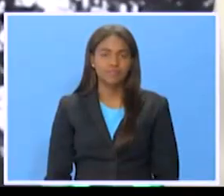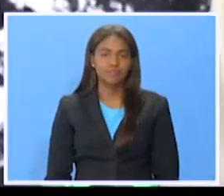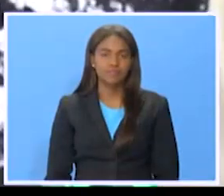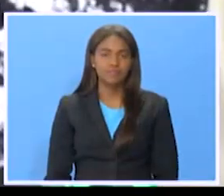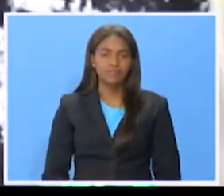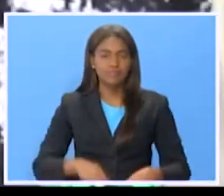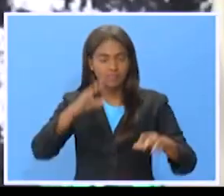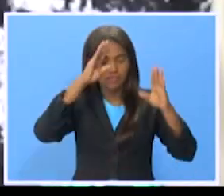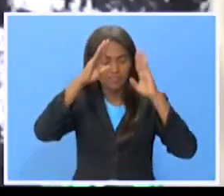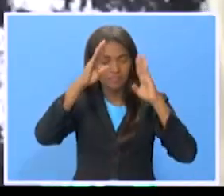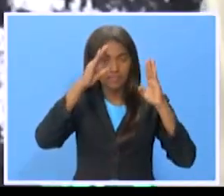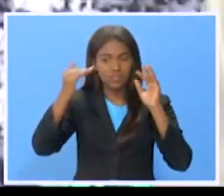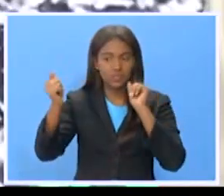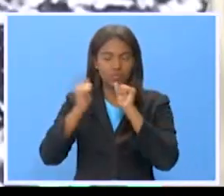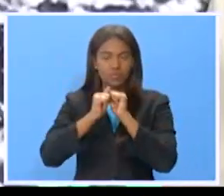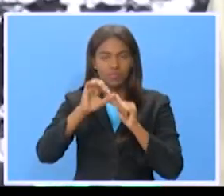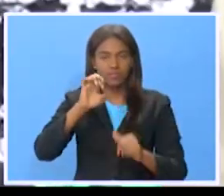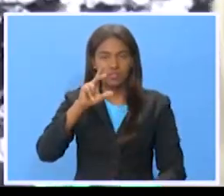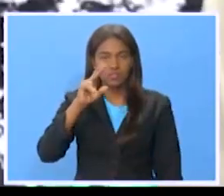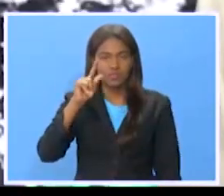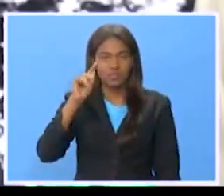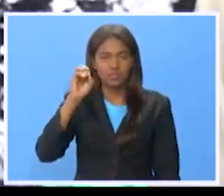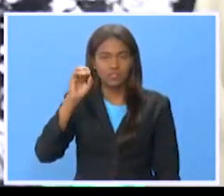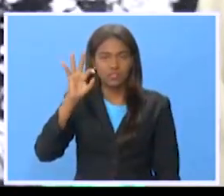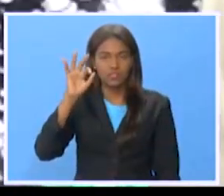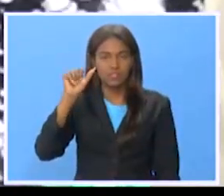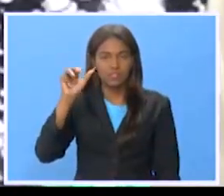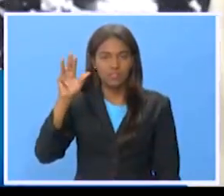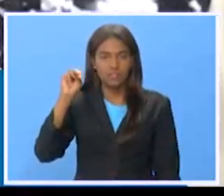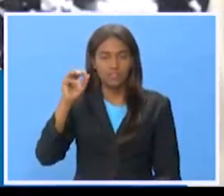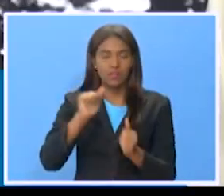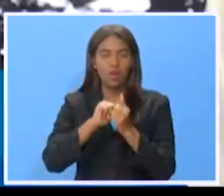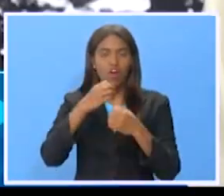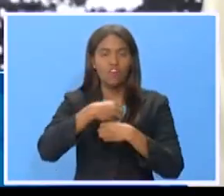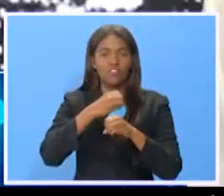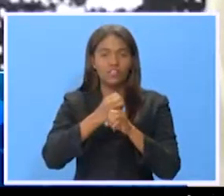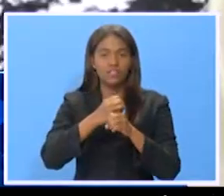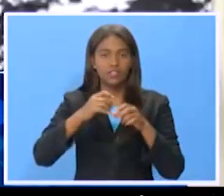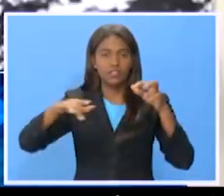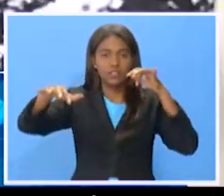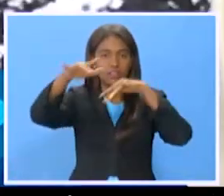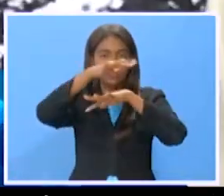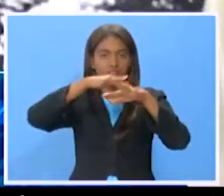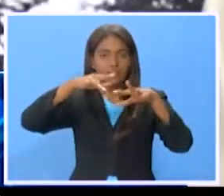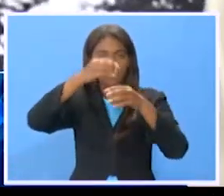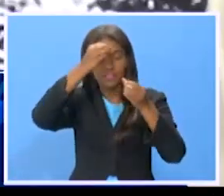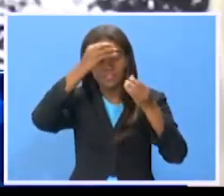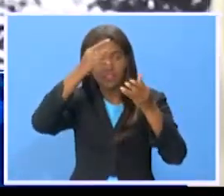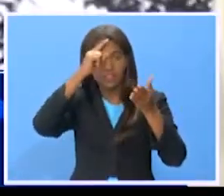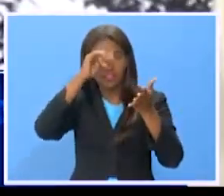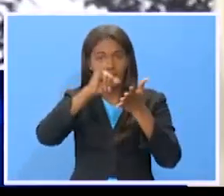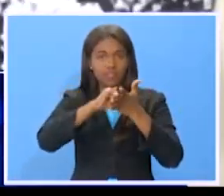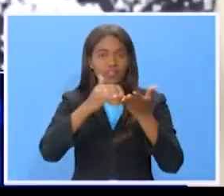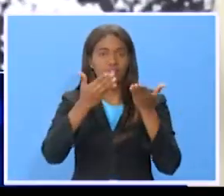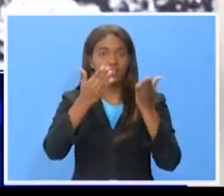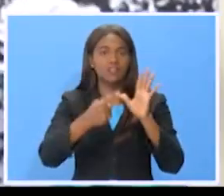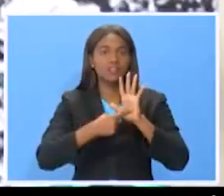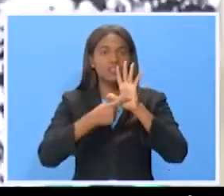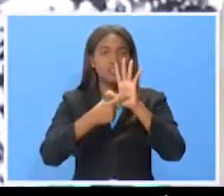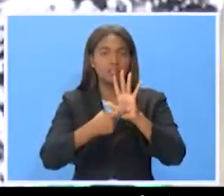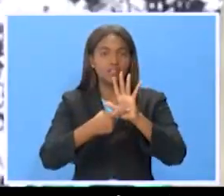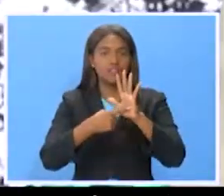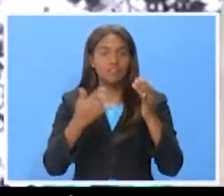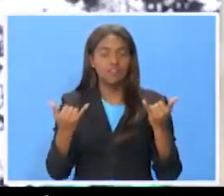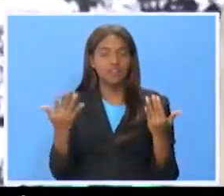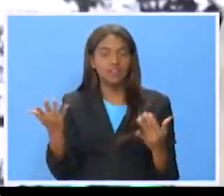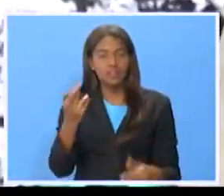Saludos, buenas. Estamos con Heriberto Fabián aquí en el Centro de Pronósticos de la Oficina Nacional de Meteorología. Y predomina todavía el polvo de Sahara aquí en la